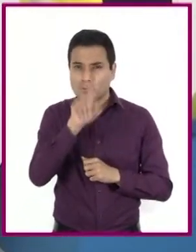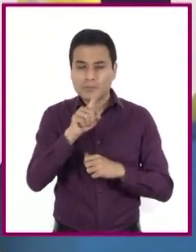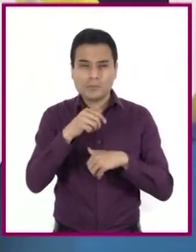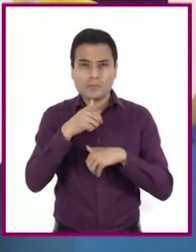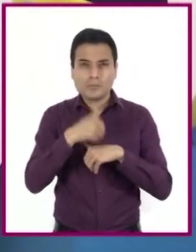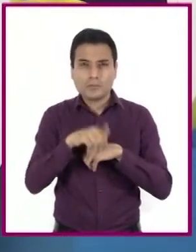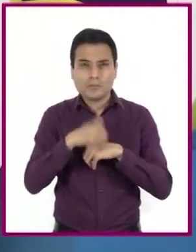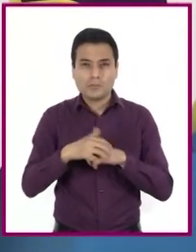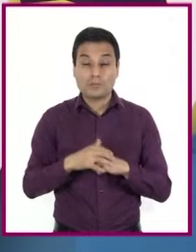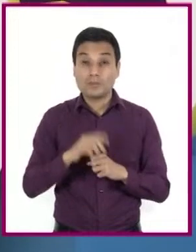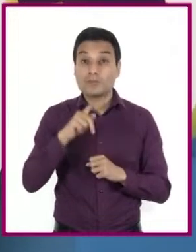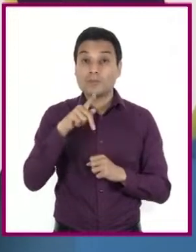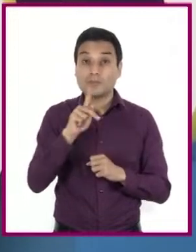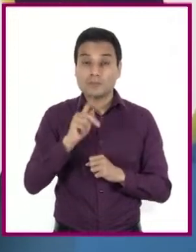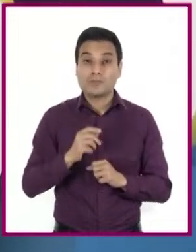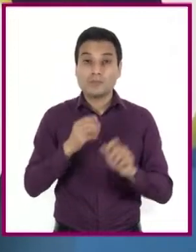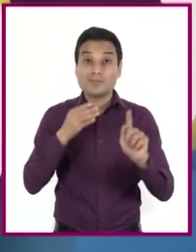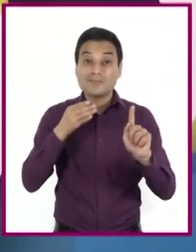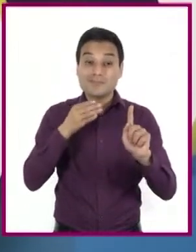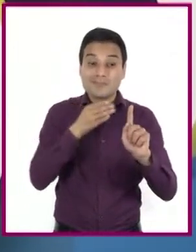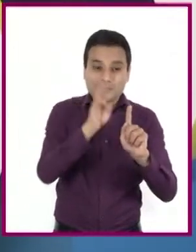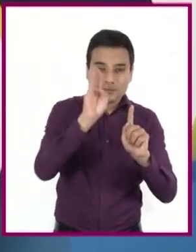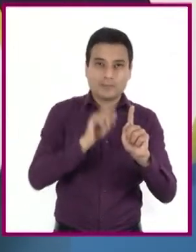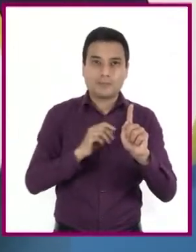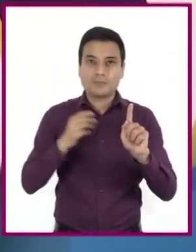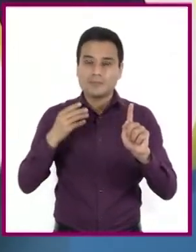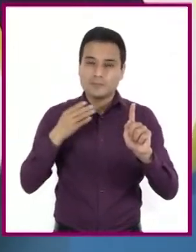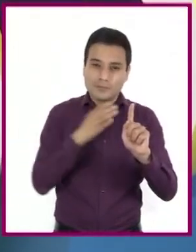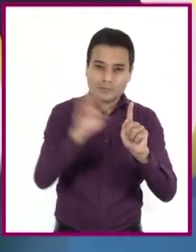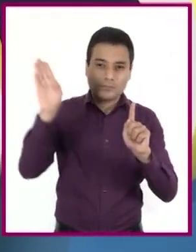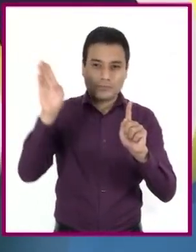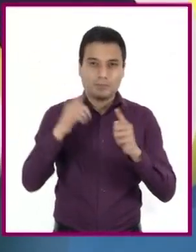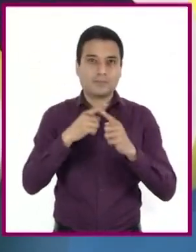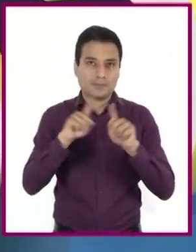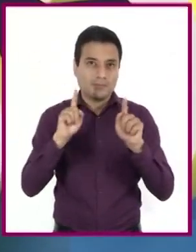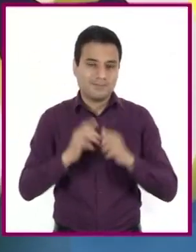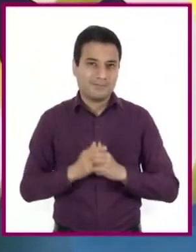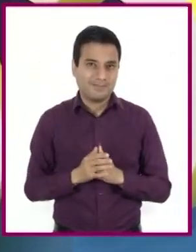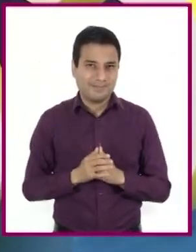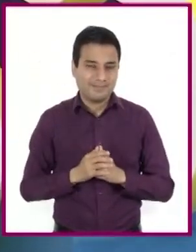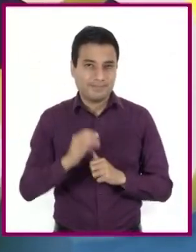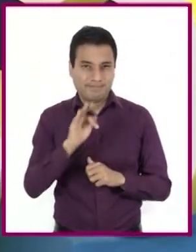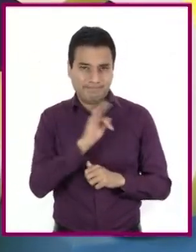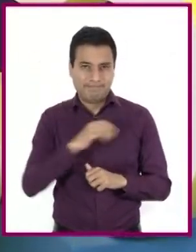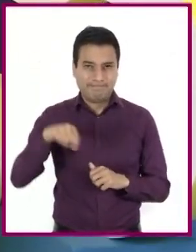la desviación media nos permite contemplar la información sobre los datos.